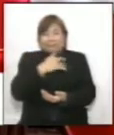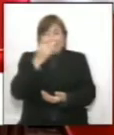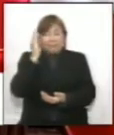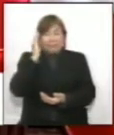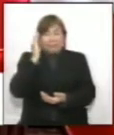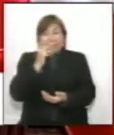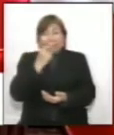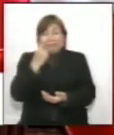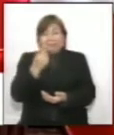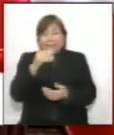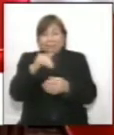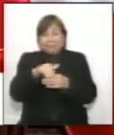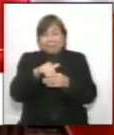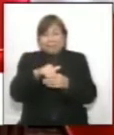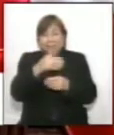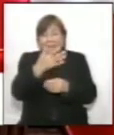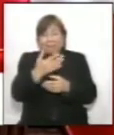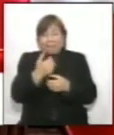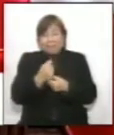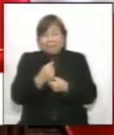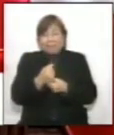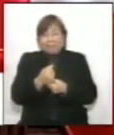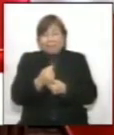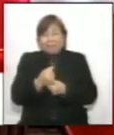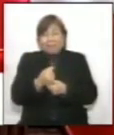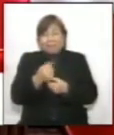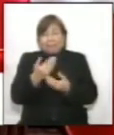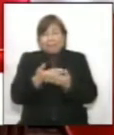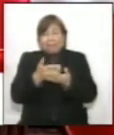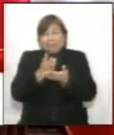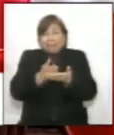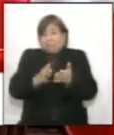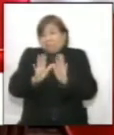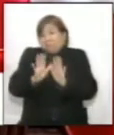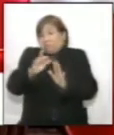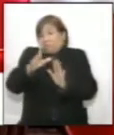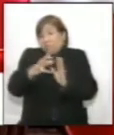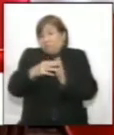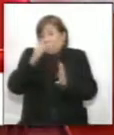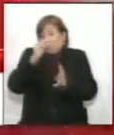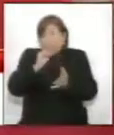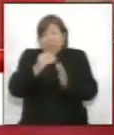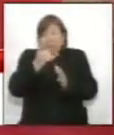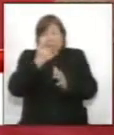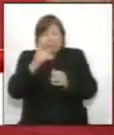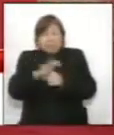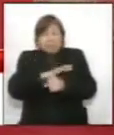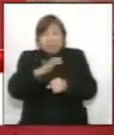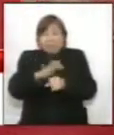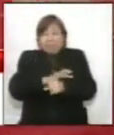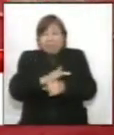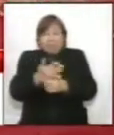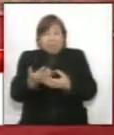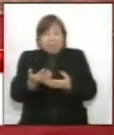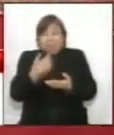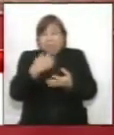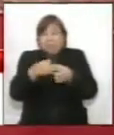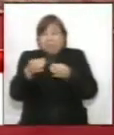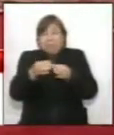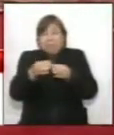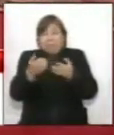de que esos votos que ha conseguido el señor Cateriano seguramente es parte de su expertise, pero que no fue suficiente porque no supo explicar